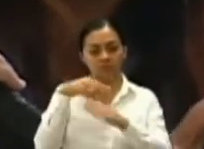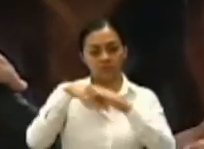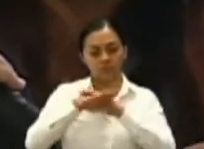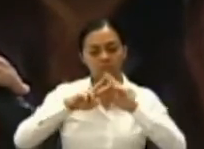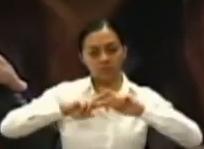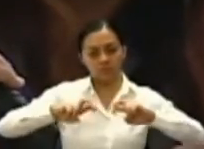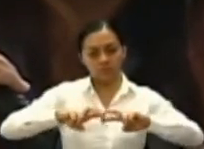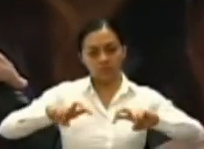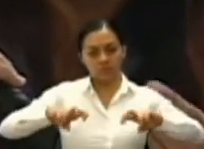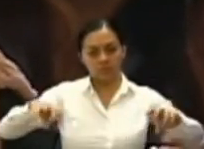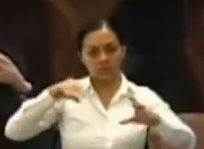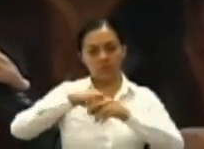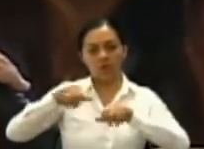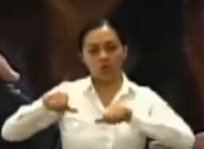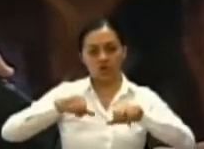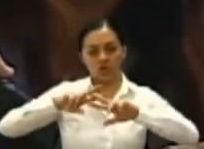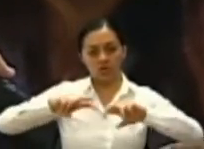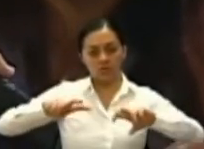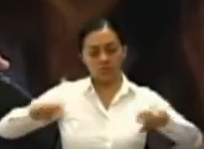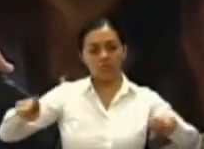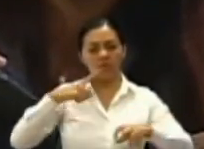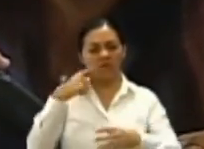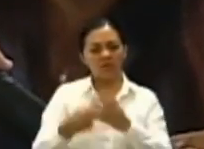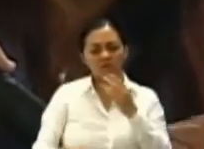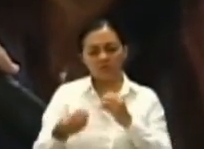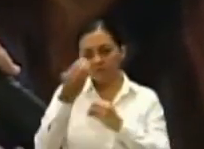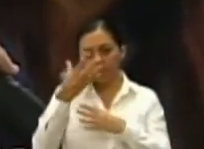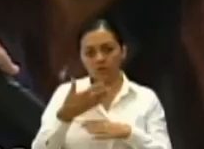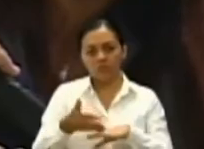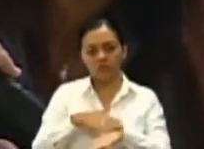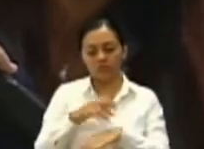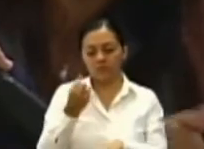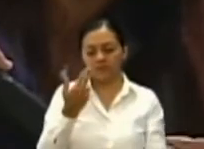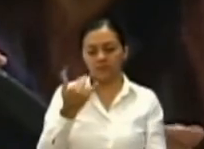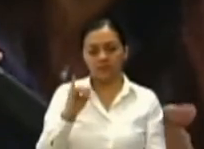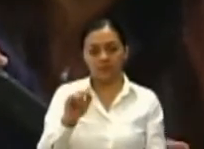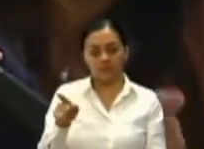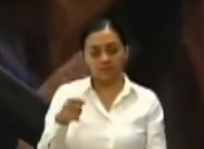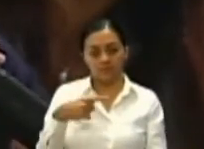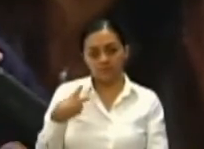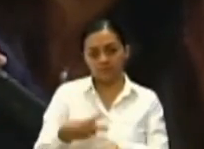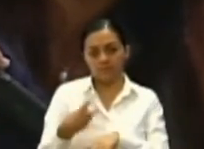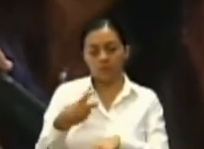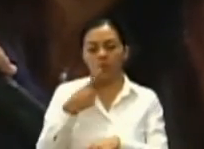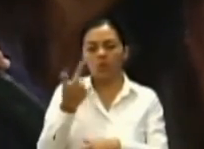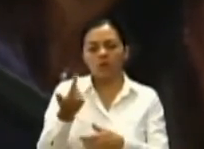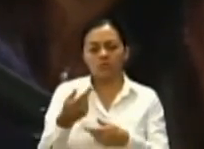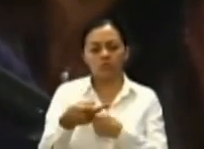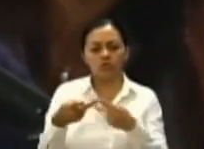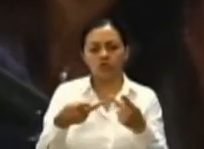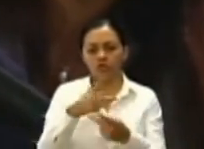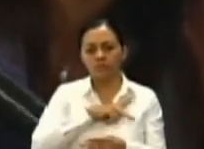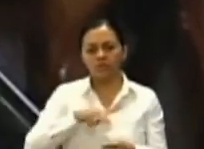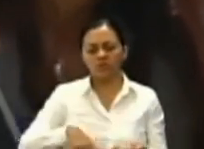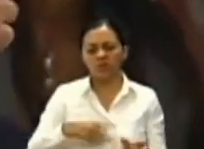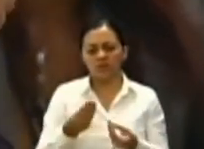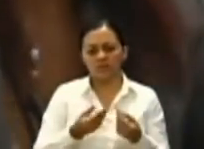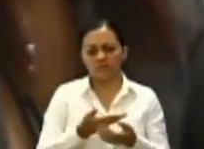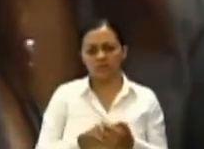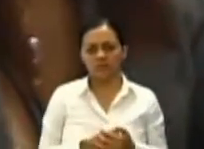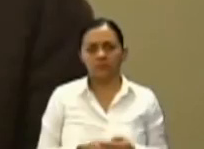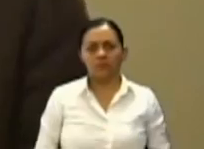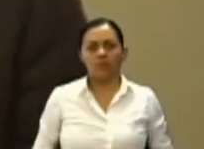iniciar una investigación una vez que se conozca el informe de lcd y concretamente cuál es su postura del señor presidente